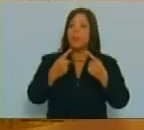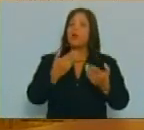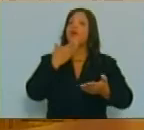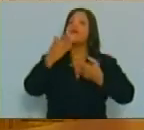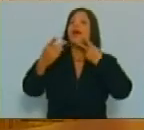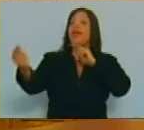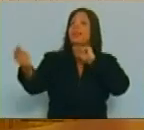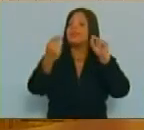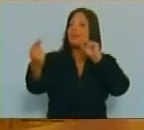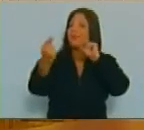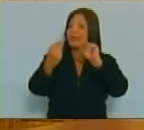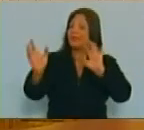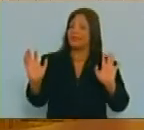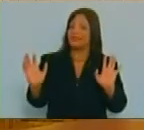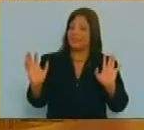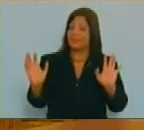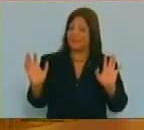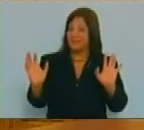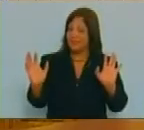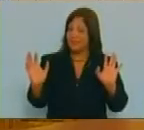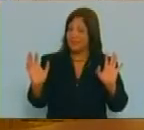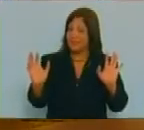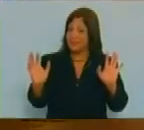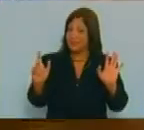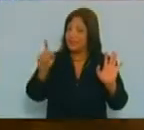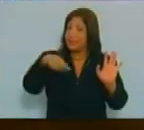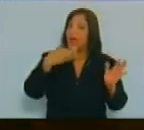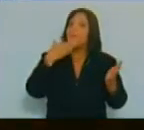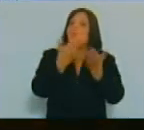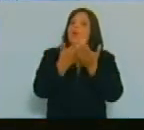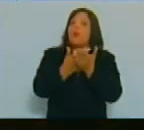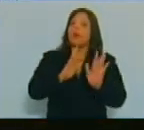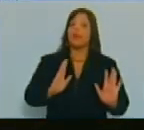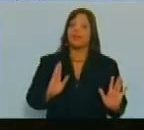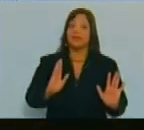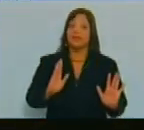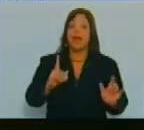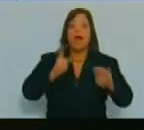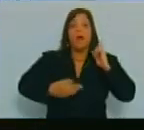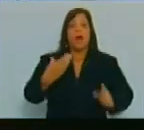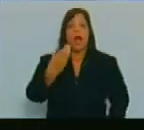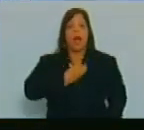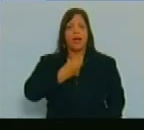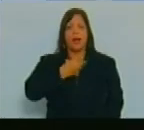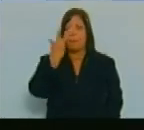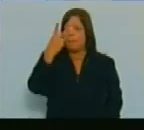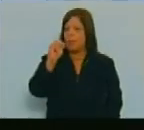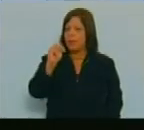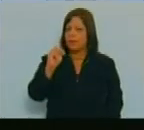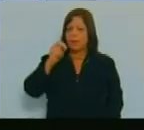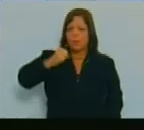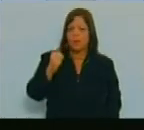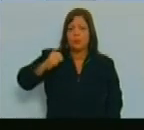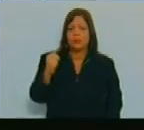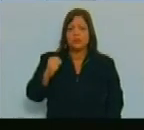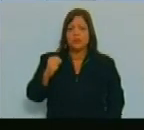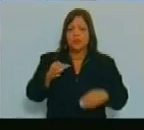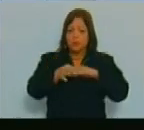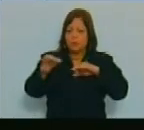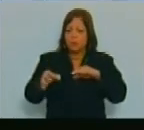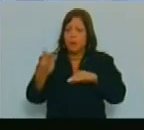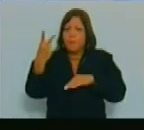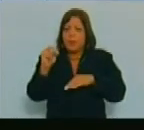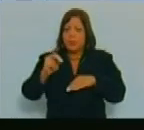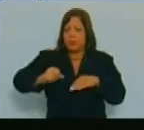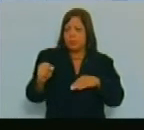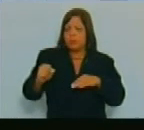debate pero no es menos cierto de que hay alcaldes que tienen 20 policías una policía municipal con 20